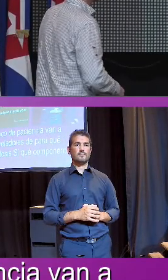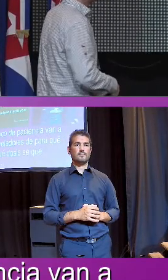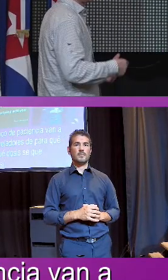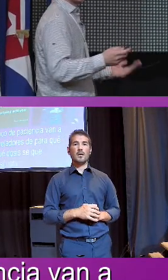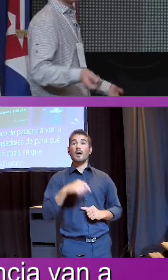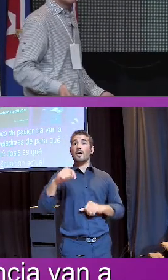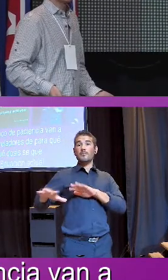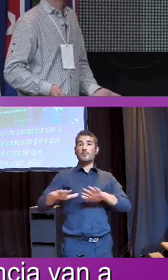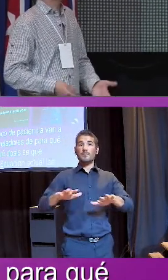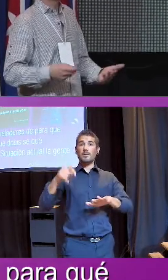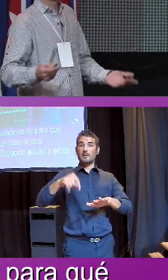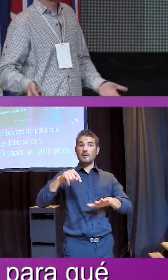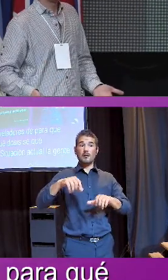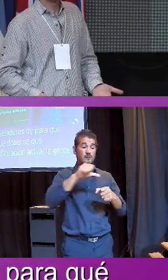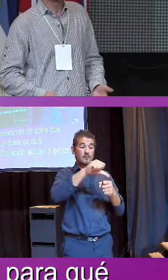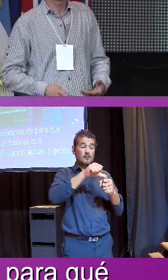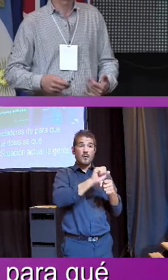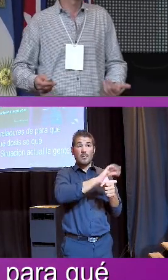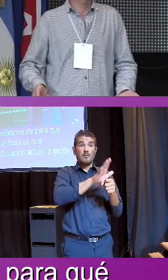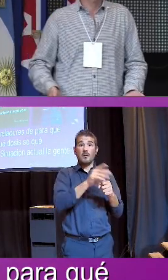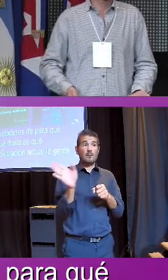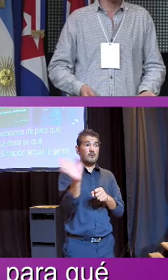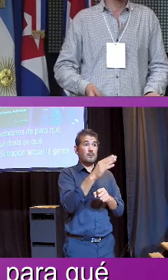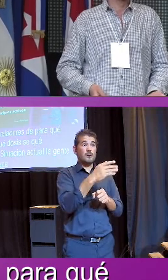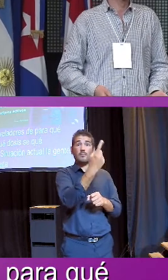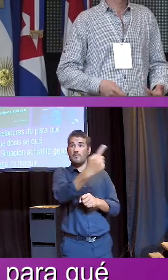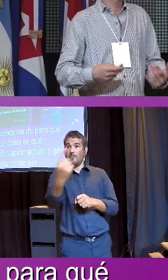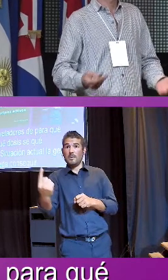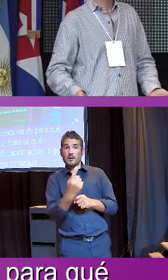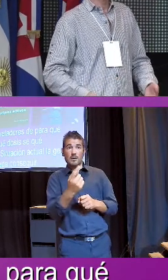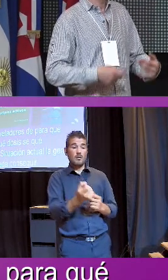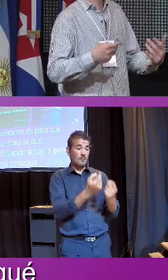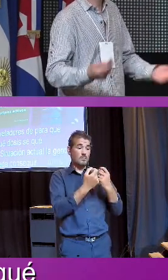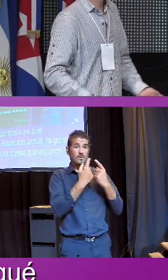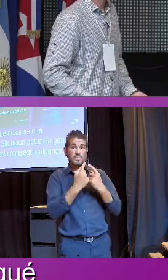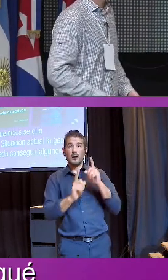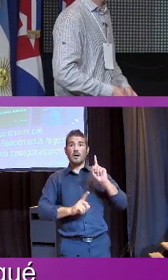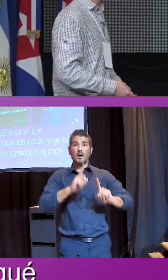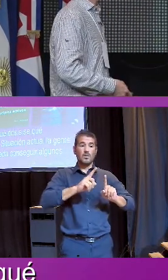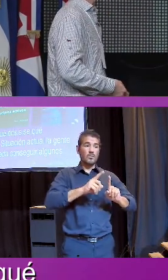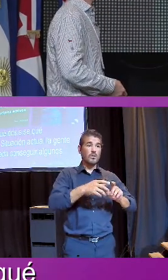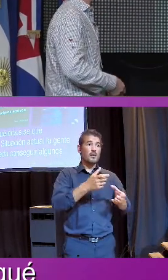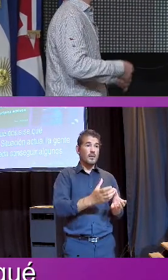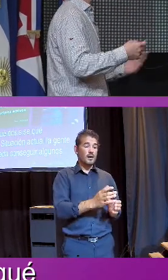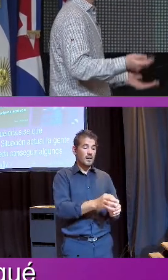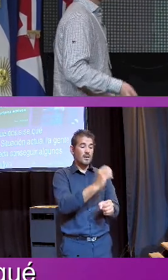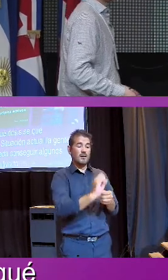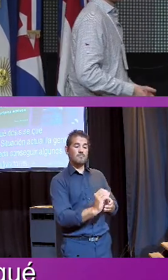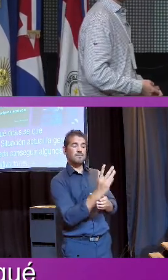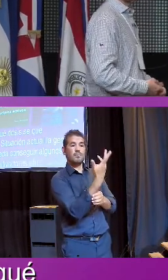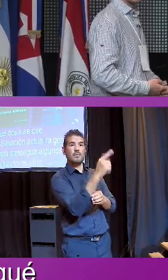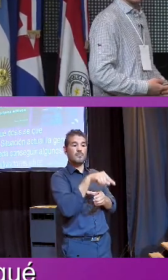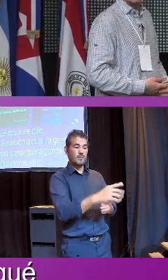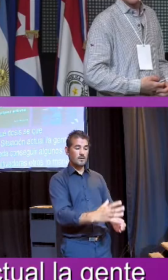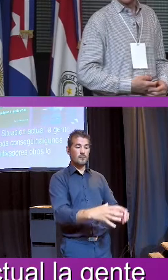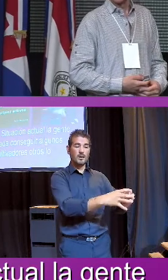Situación actual, la gente lo usa concretamente, de donde lo pueda conseguir. Algunos autocultivan, otros compran autocultivadores, otros lo